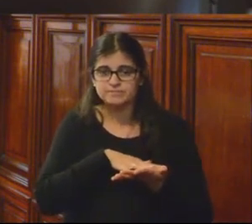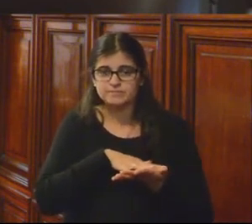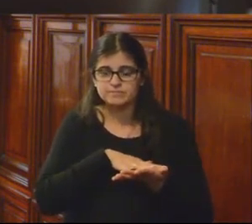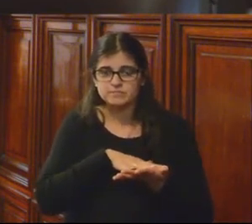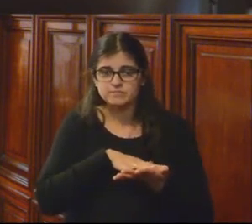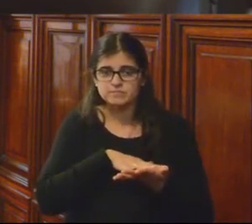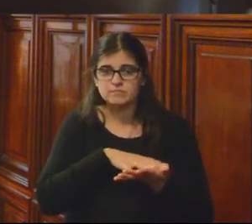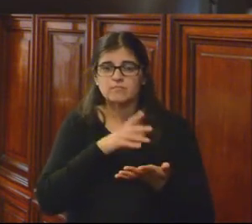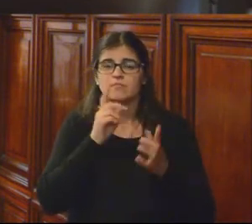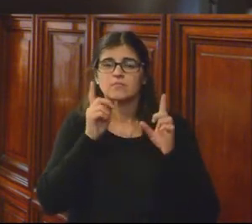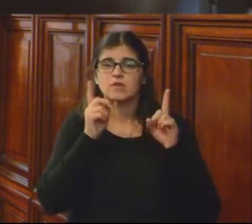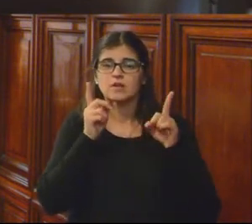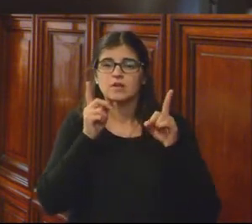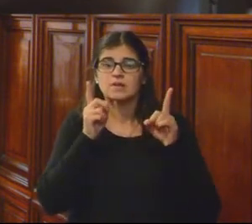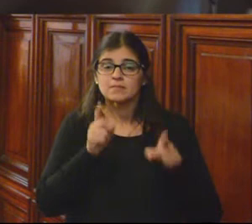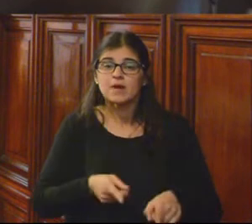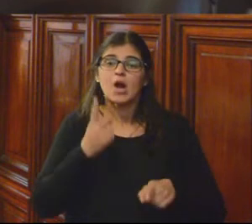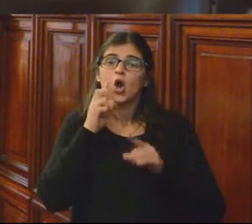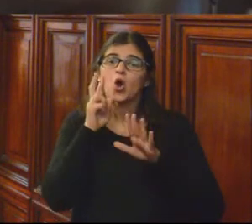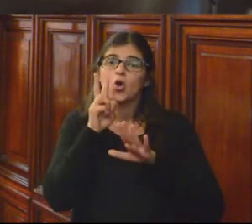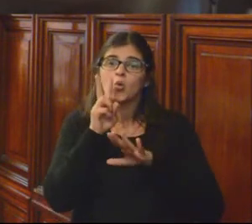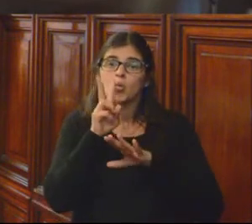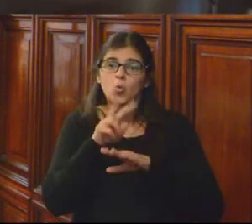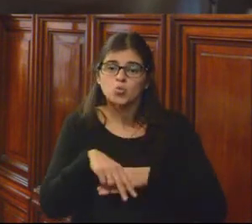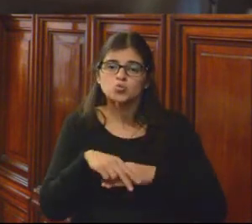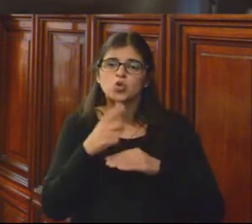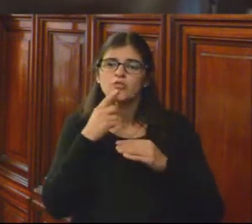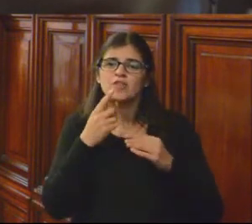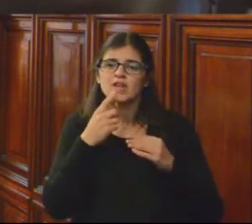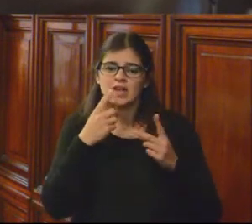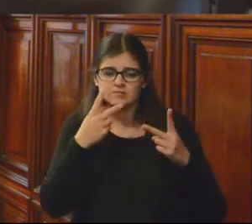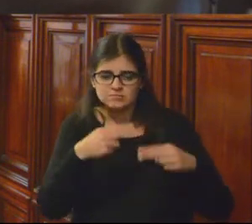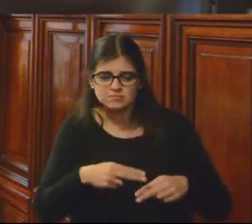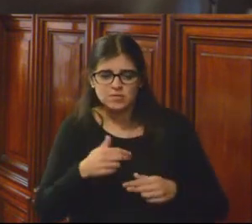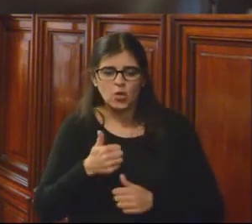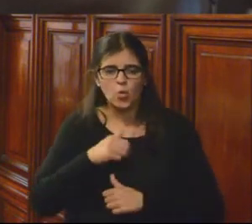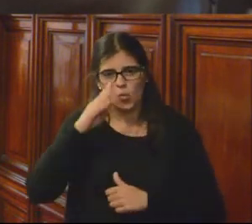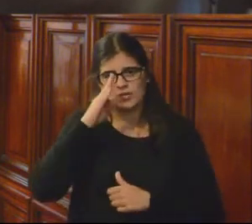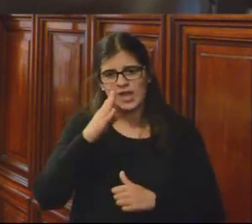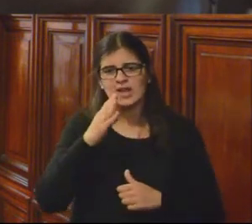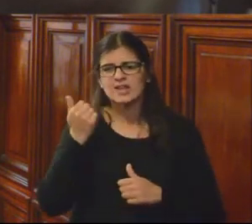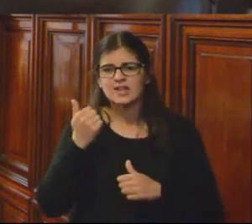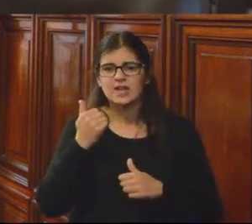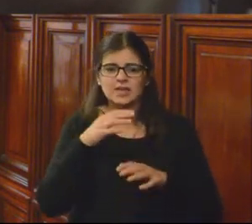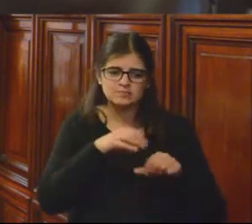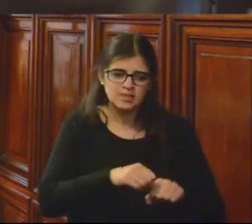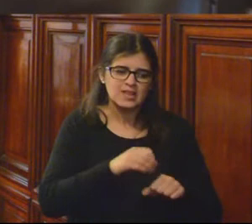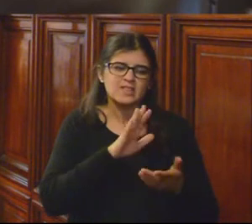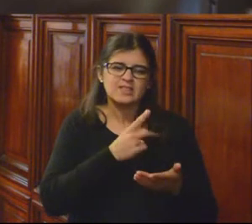Y sobre el uso de la jurisdicción militar para enjuiciar civiles que han participado de